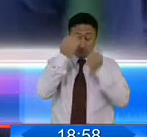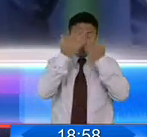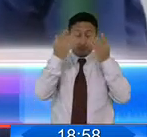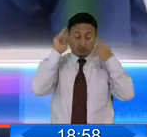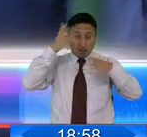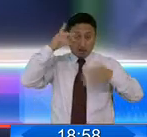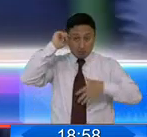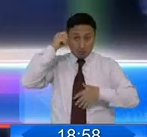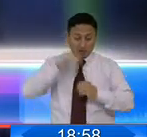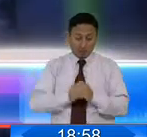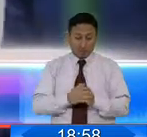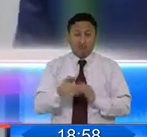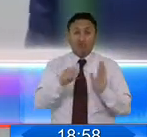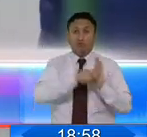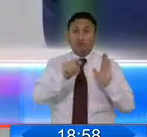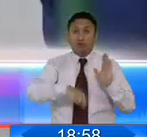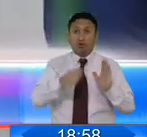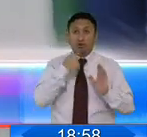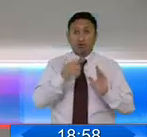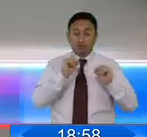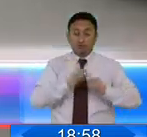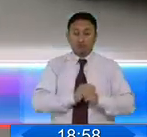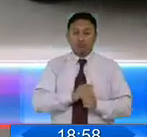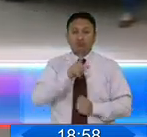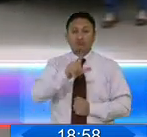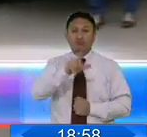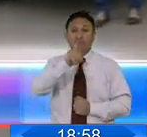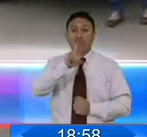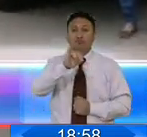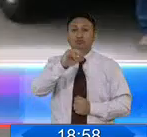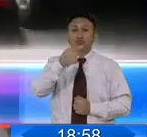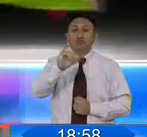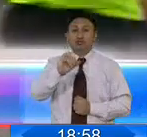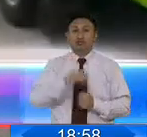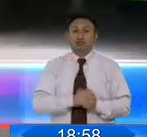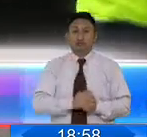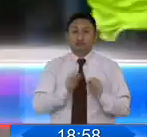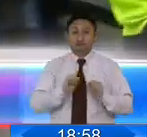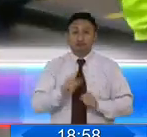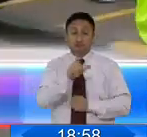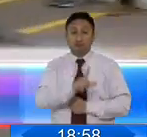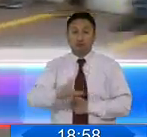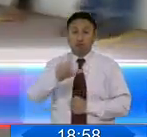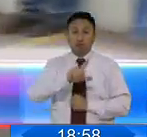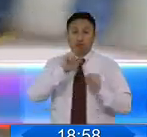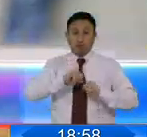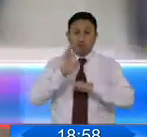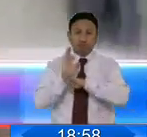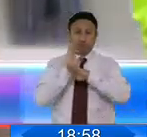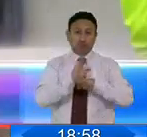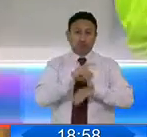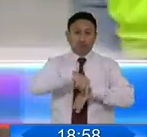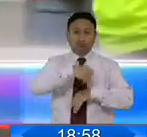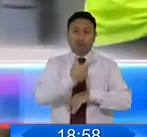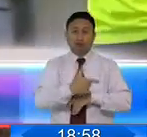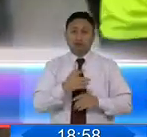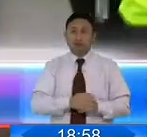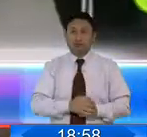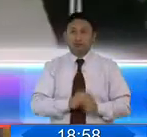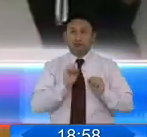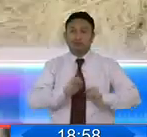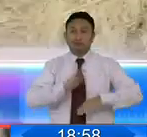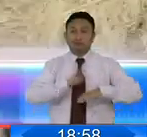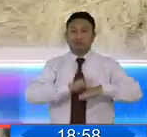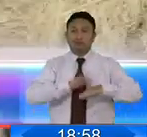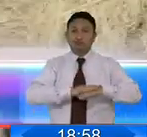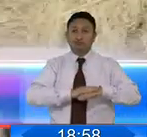defensor Luigi García. Es así que este lunes rindió su versión por el delito de fraude procesal, por